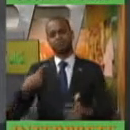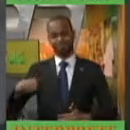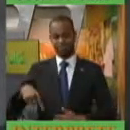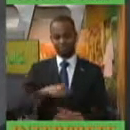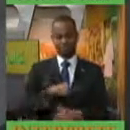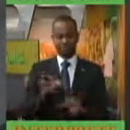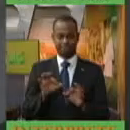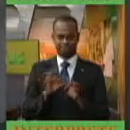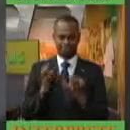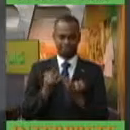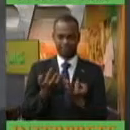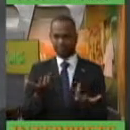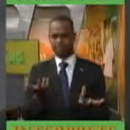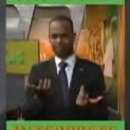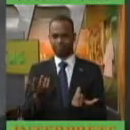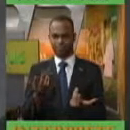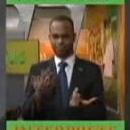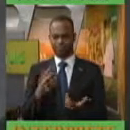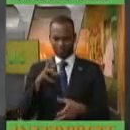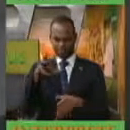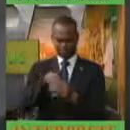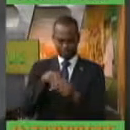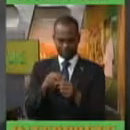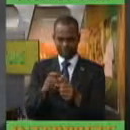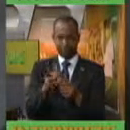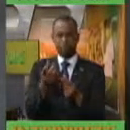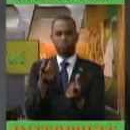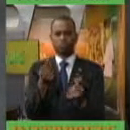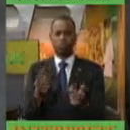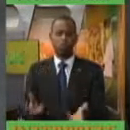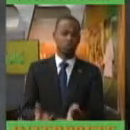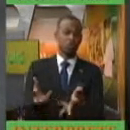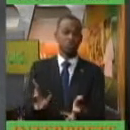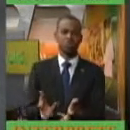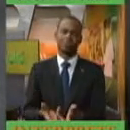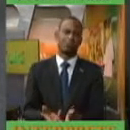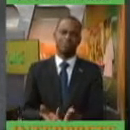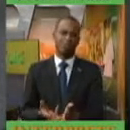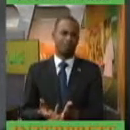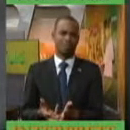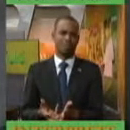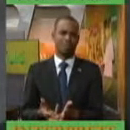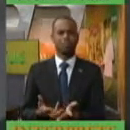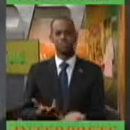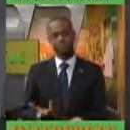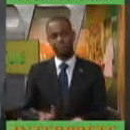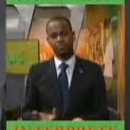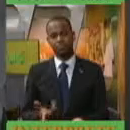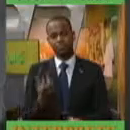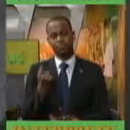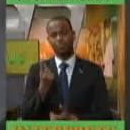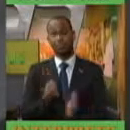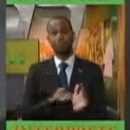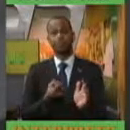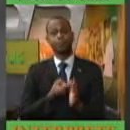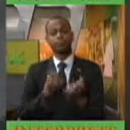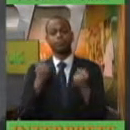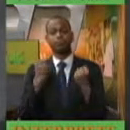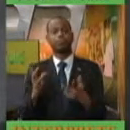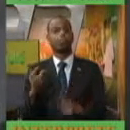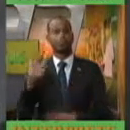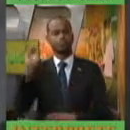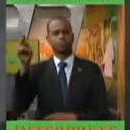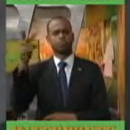nosotros como familia, como miembros de ese núcleo, no impulsamos que él lo logre. Porque muchas veces pueden haber